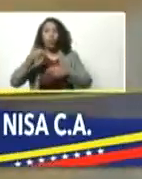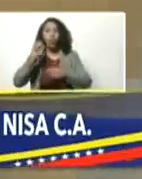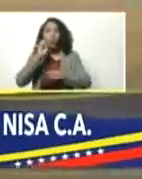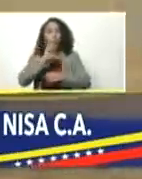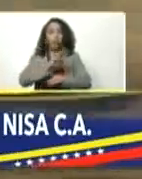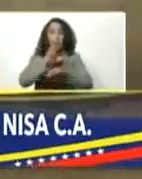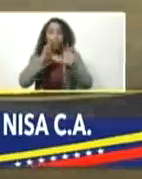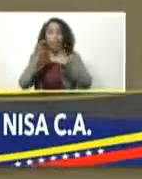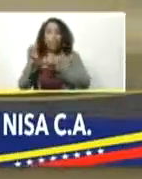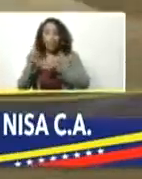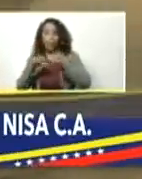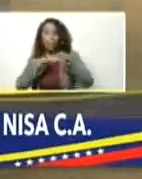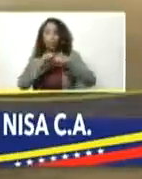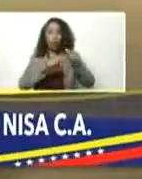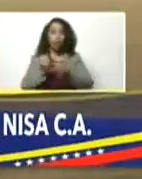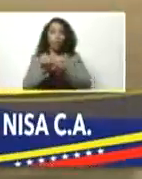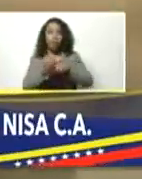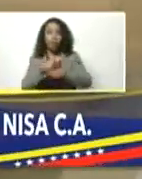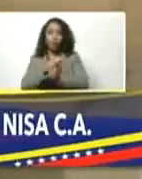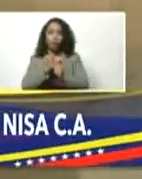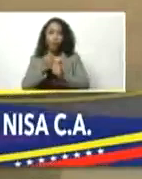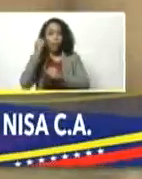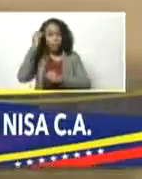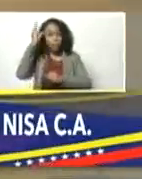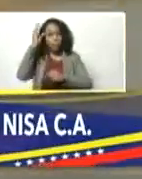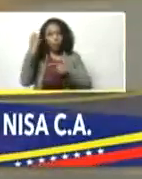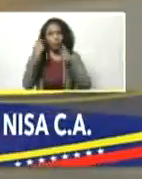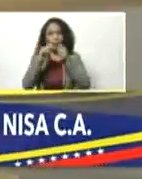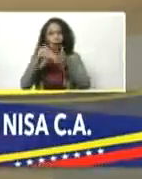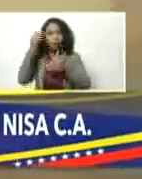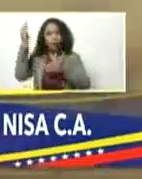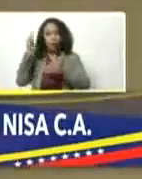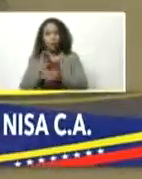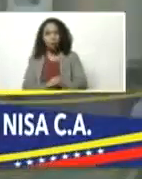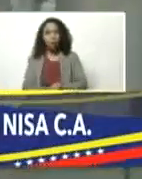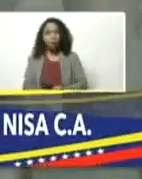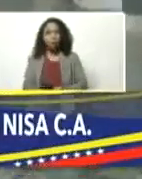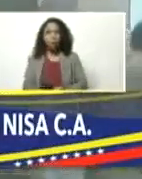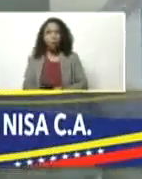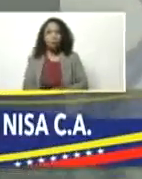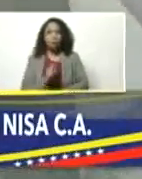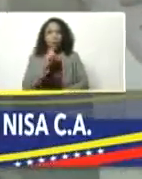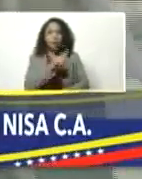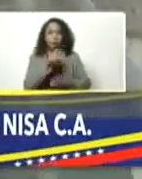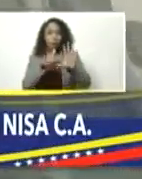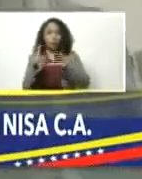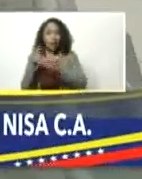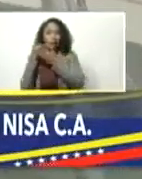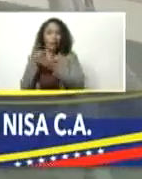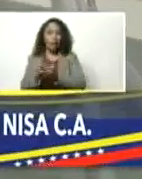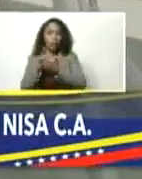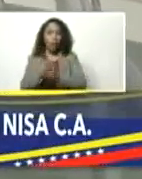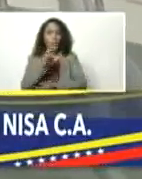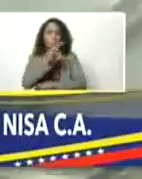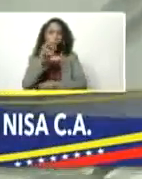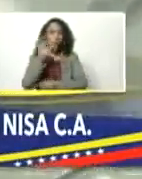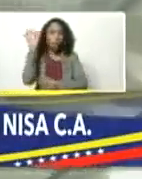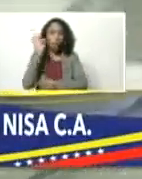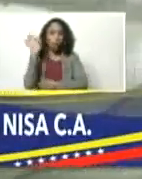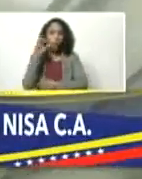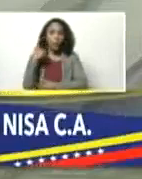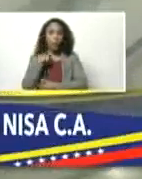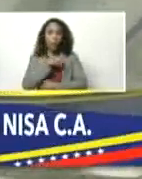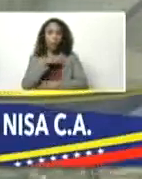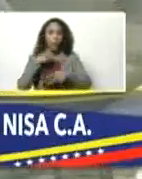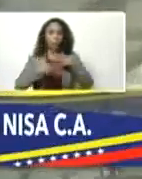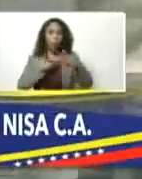de mezclado, con una capacidad de exportación, señor presidente, de 160 toneladas, un 20% de